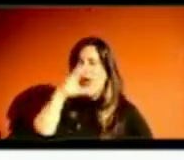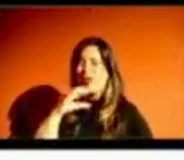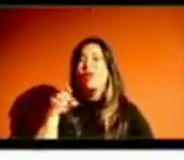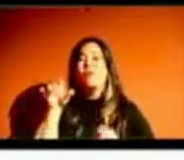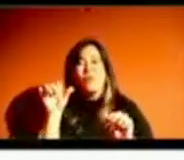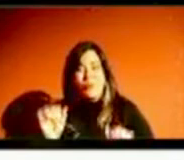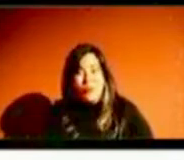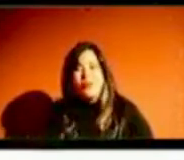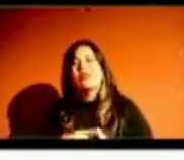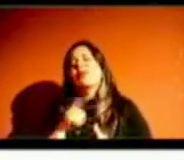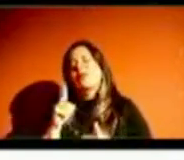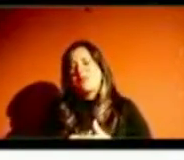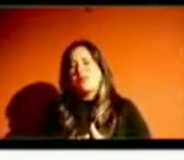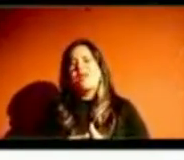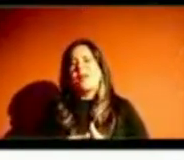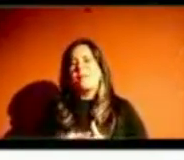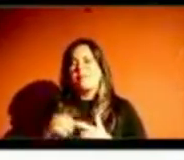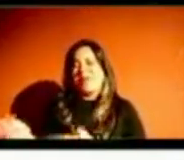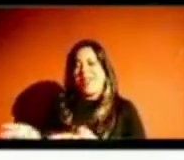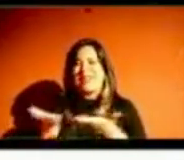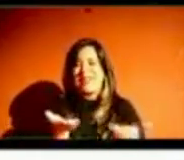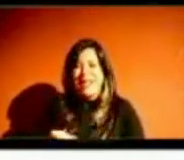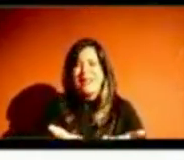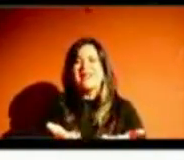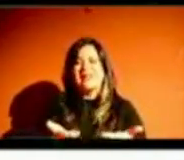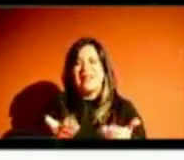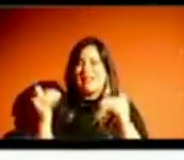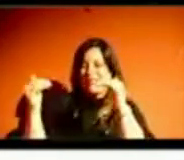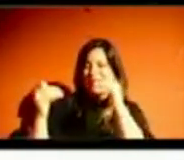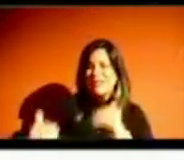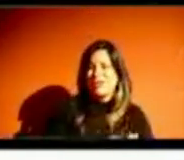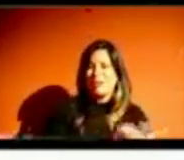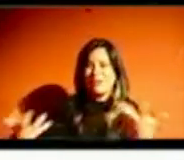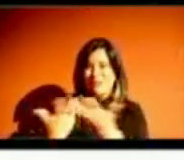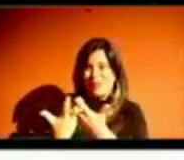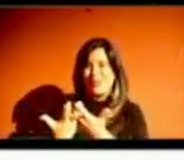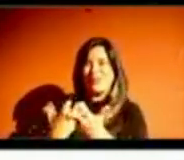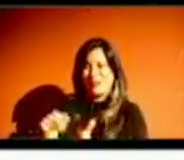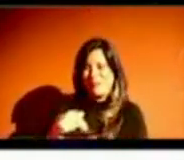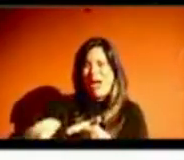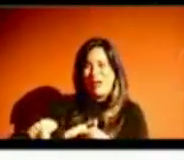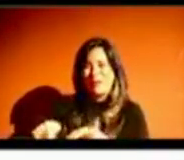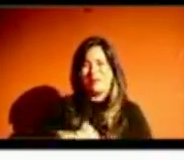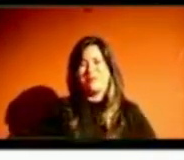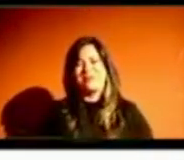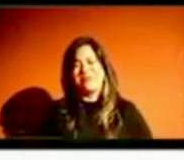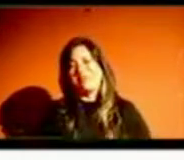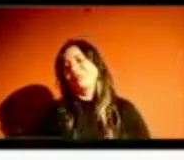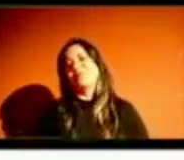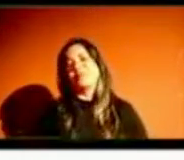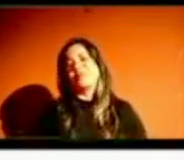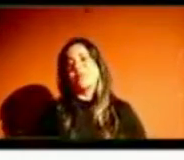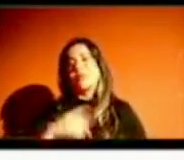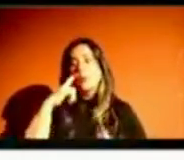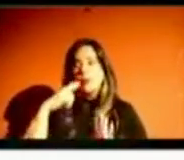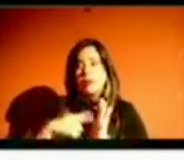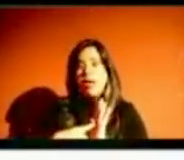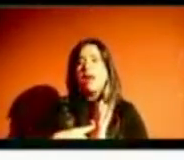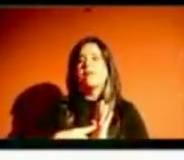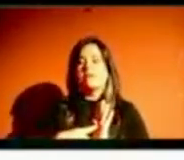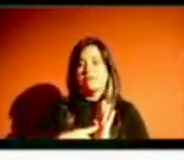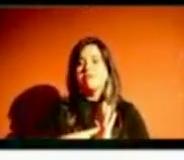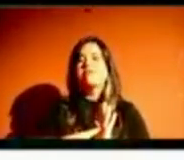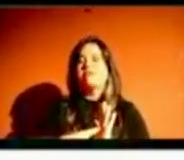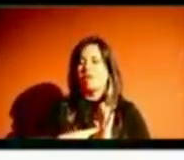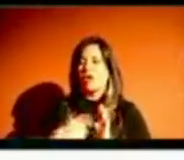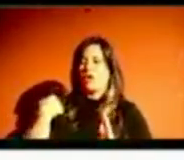entonces le va a traer la sección que está relacionada con pagos. ¿Okay? Así que vemos cómo